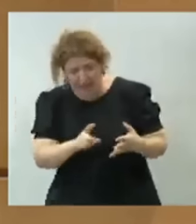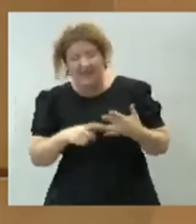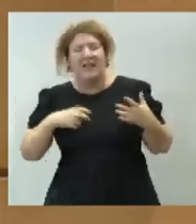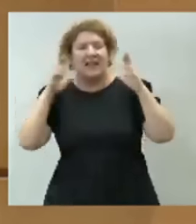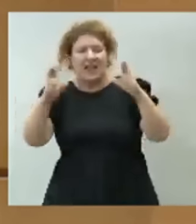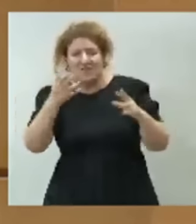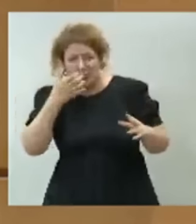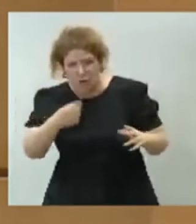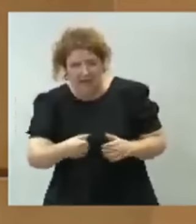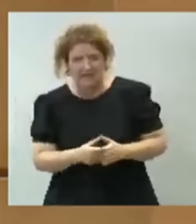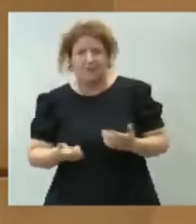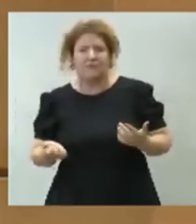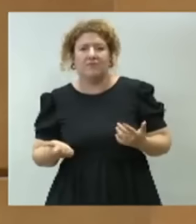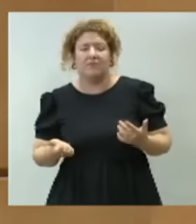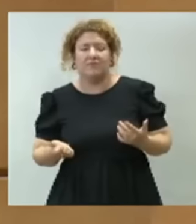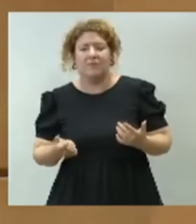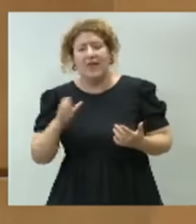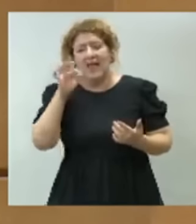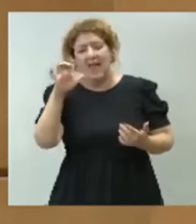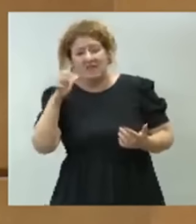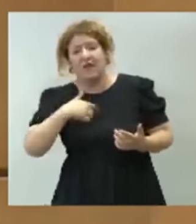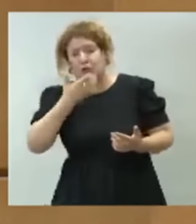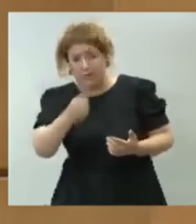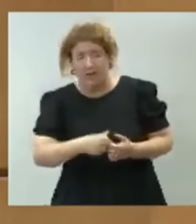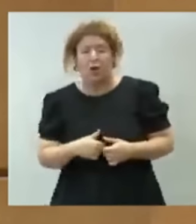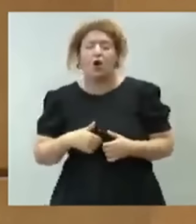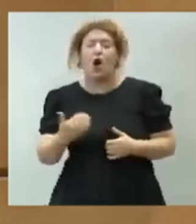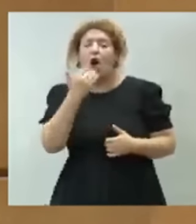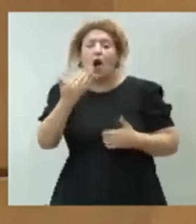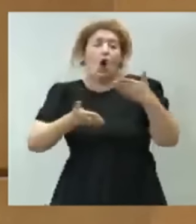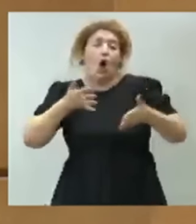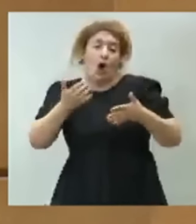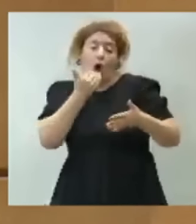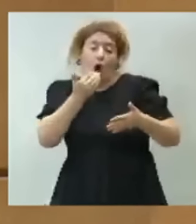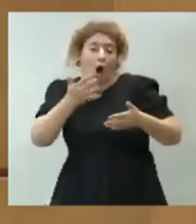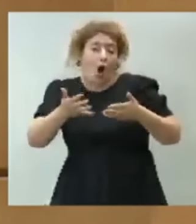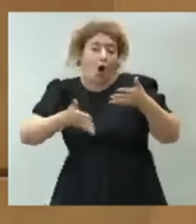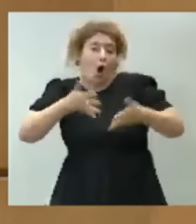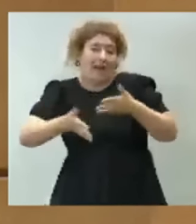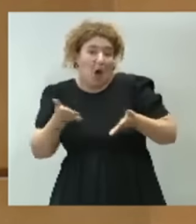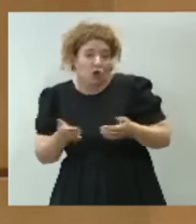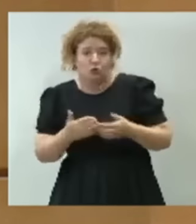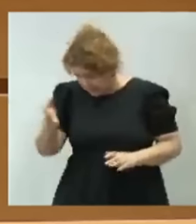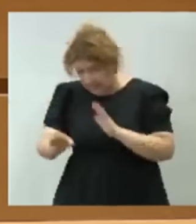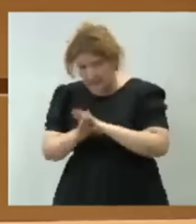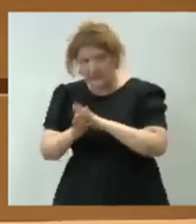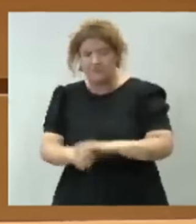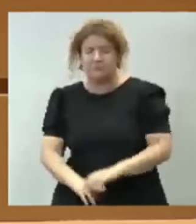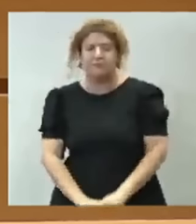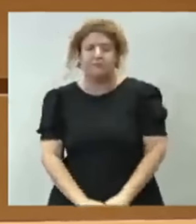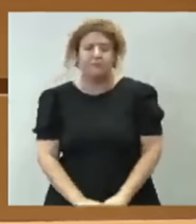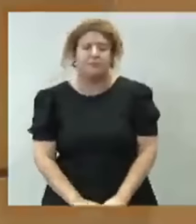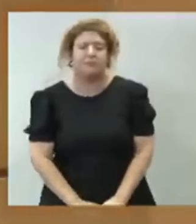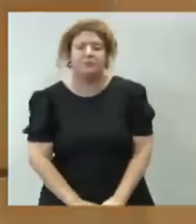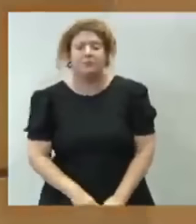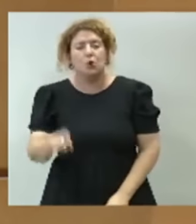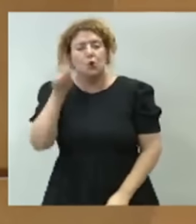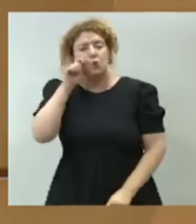Renfe, Partido Socialista. EFE, Partido Socialista. Correos, Partido Socialista. AENA, Partido Socialista. Paradores de